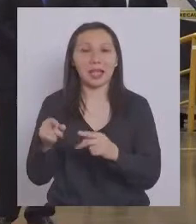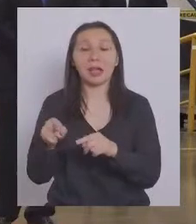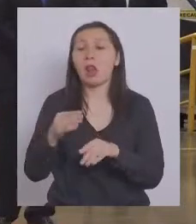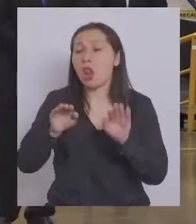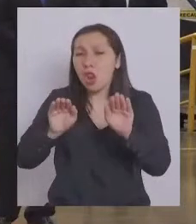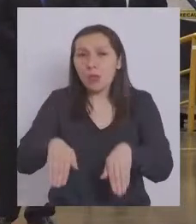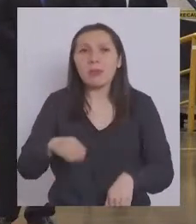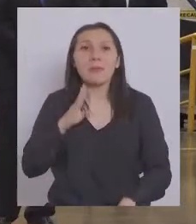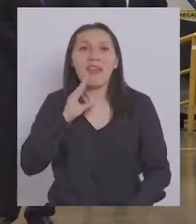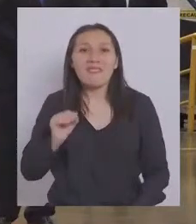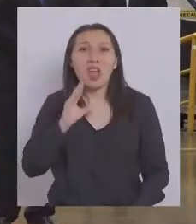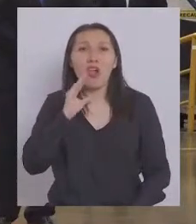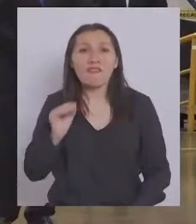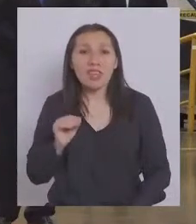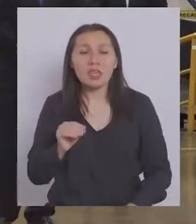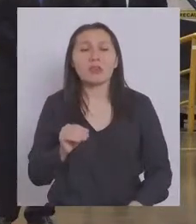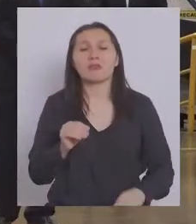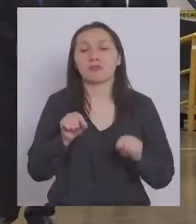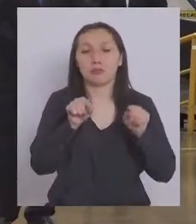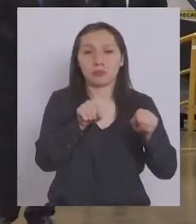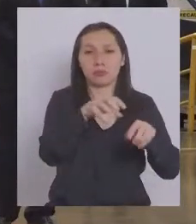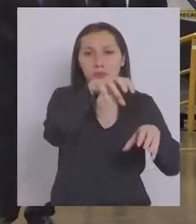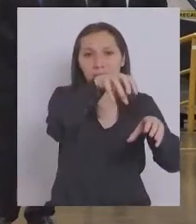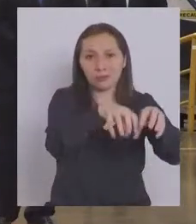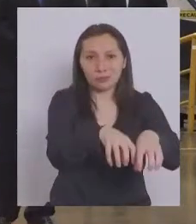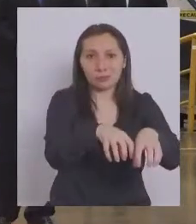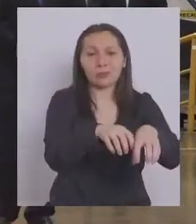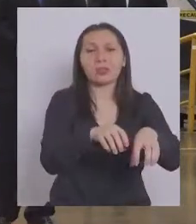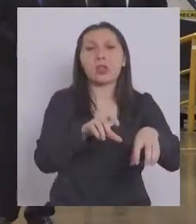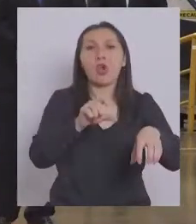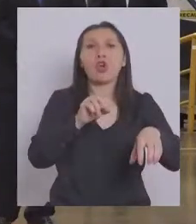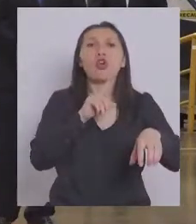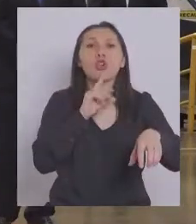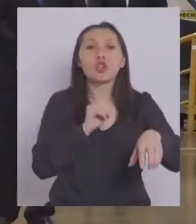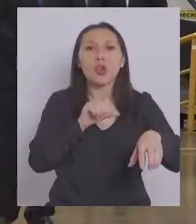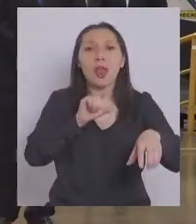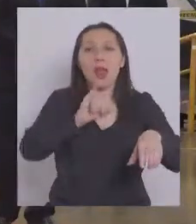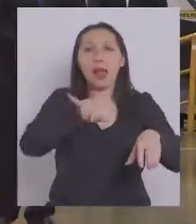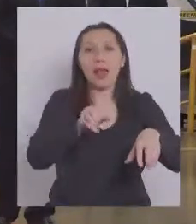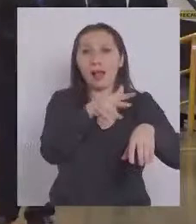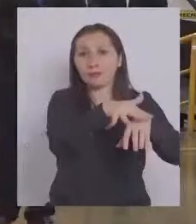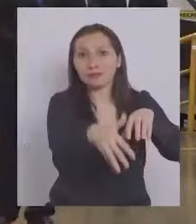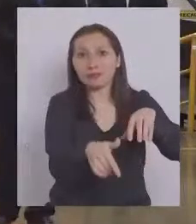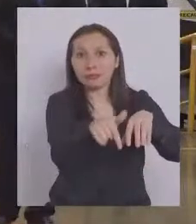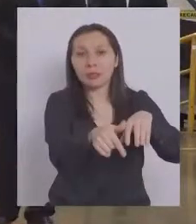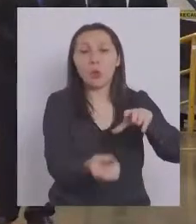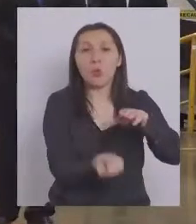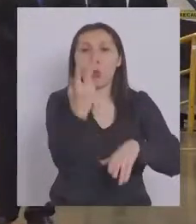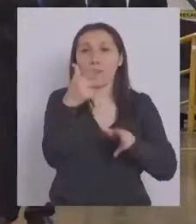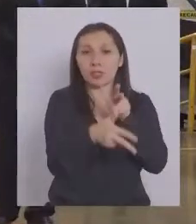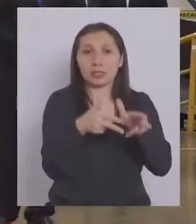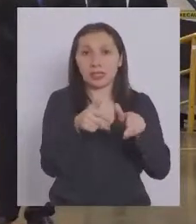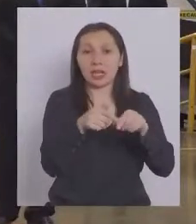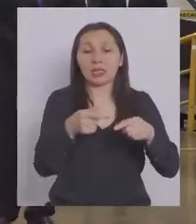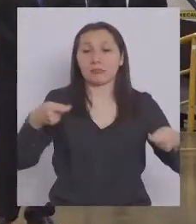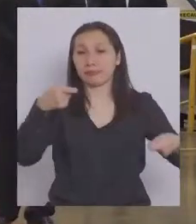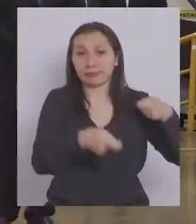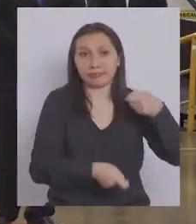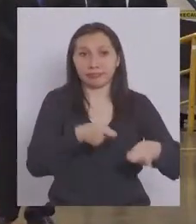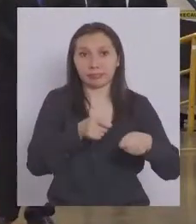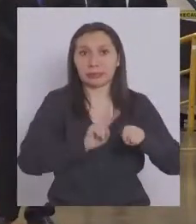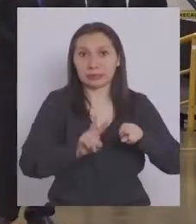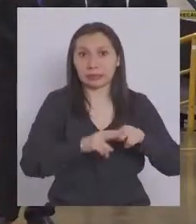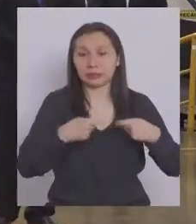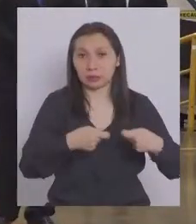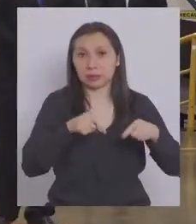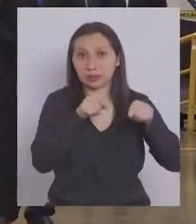en Biobío. En Biobío vamos a tener el Corto Laja, que gracias a los trenes nuevos y a inversiones complementarias que se han